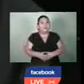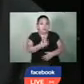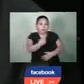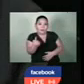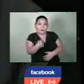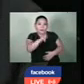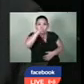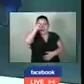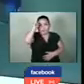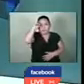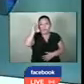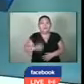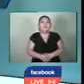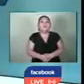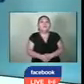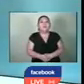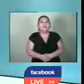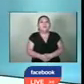sus empleados.